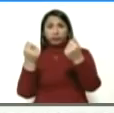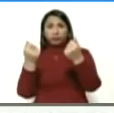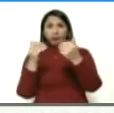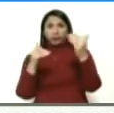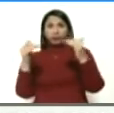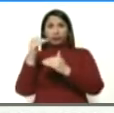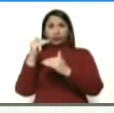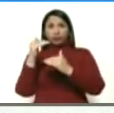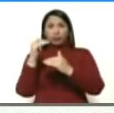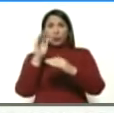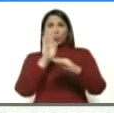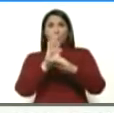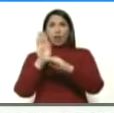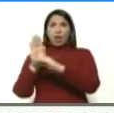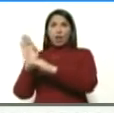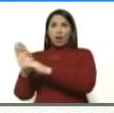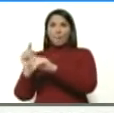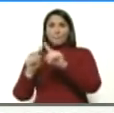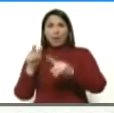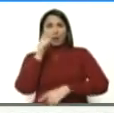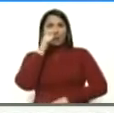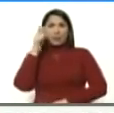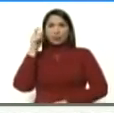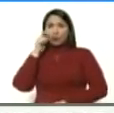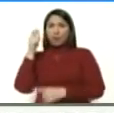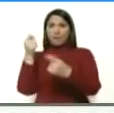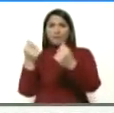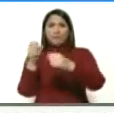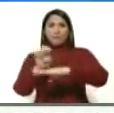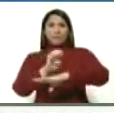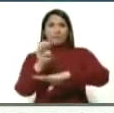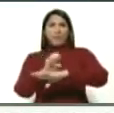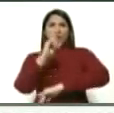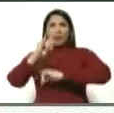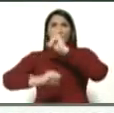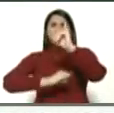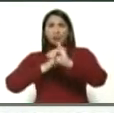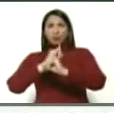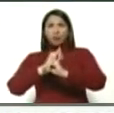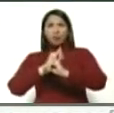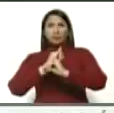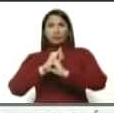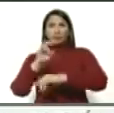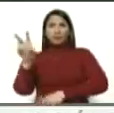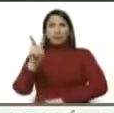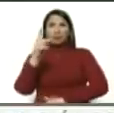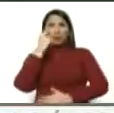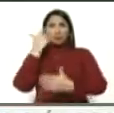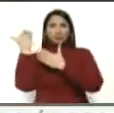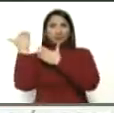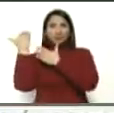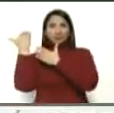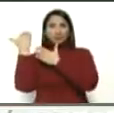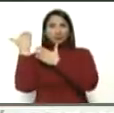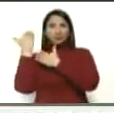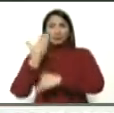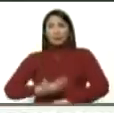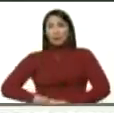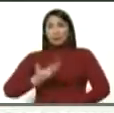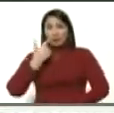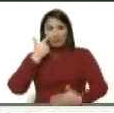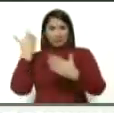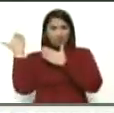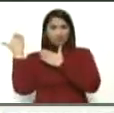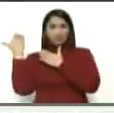de resguardo para operaciones financieras internacionales de Venezuela. Importante, ahí están